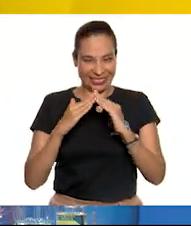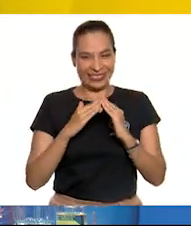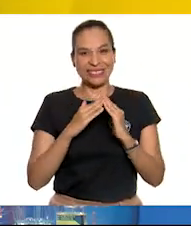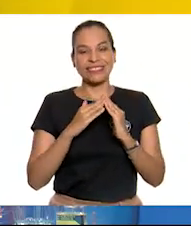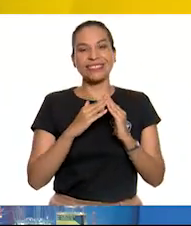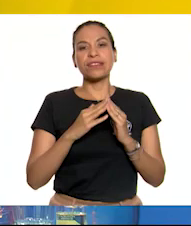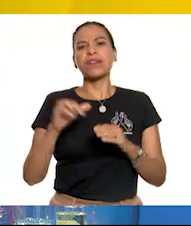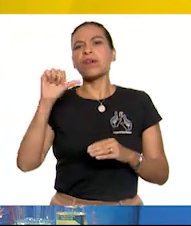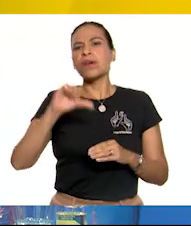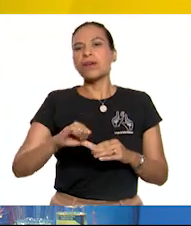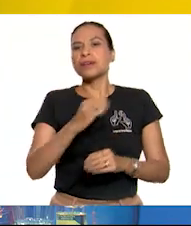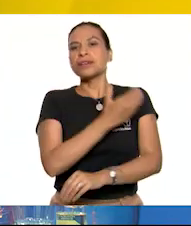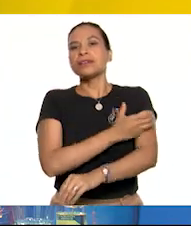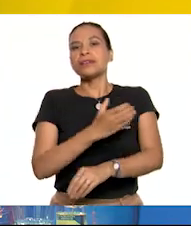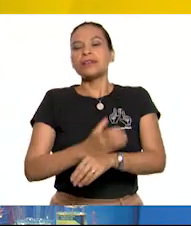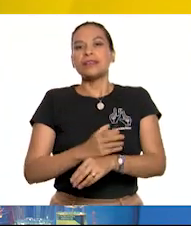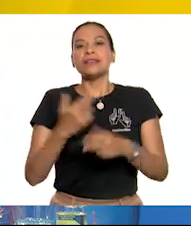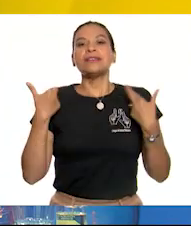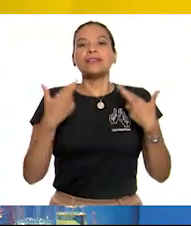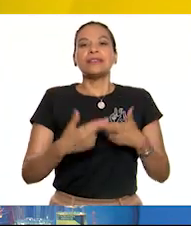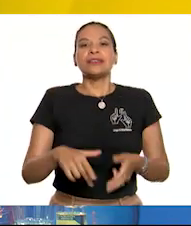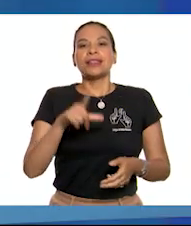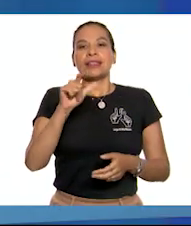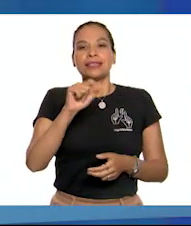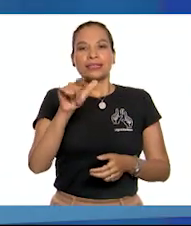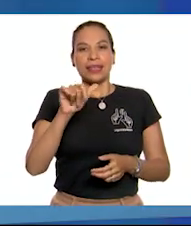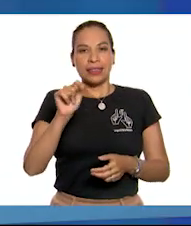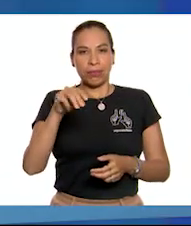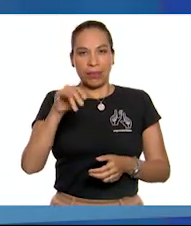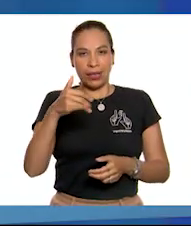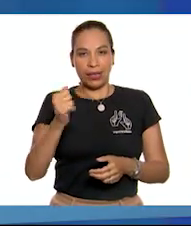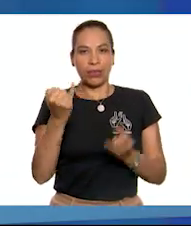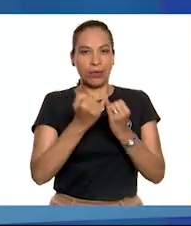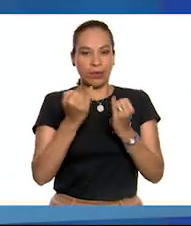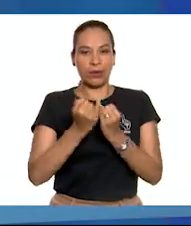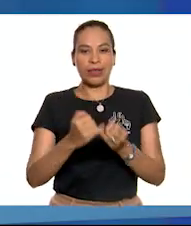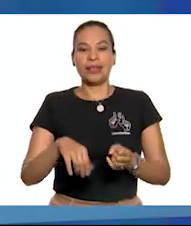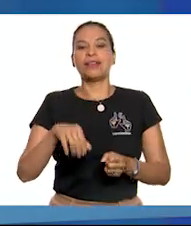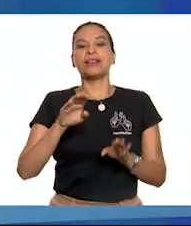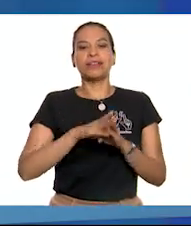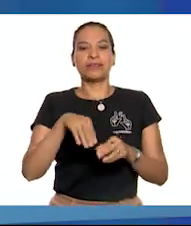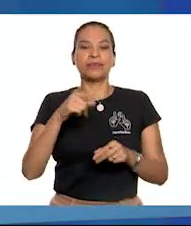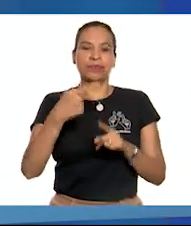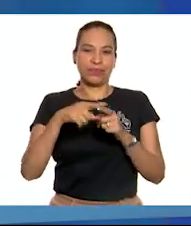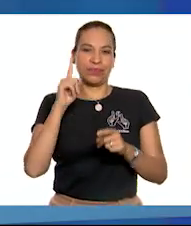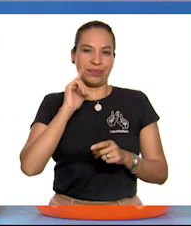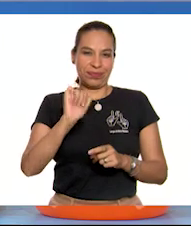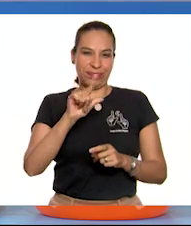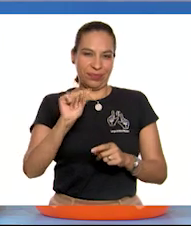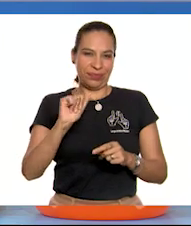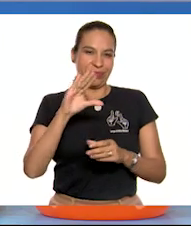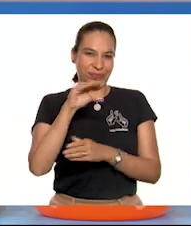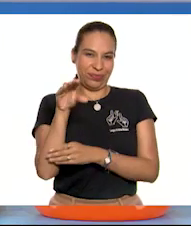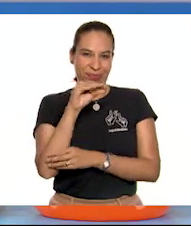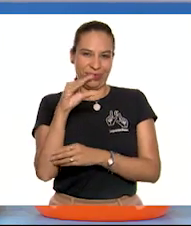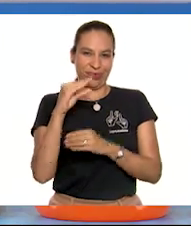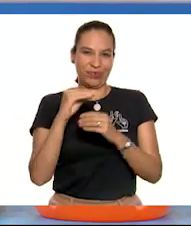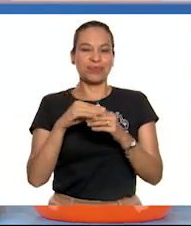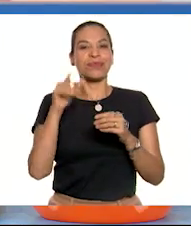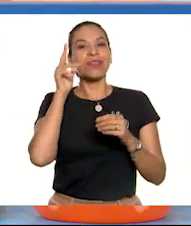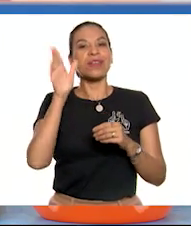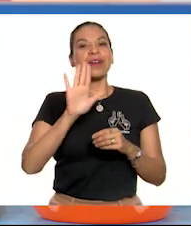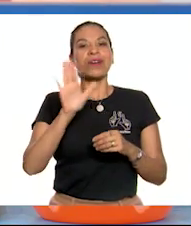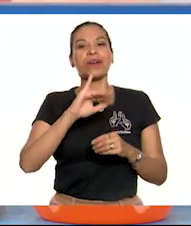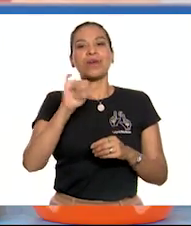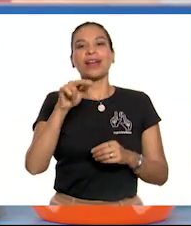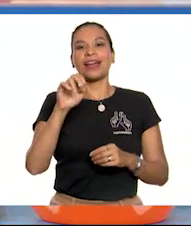hogares. Hoy nos acompaña la maestra Lisette Maya y también nuestra queridísima Ale. ¿Cómo están? Bienvenidas. Hola, Juan Carlos. Hola, Ale. Hola, maestra.